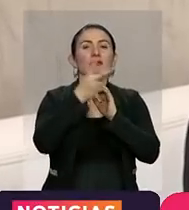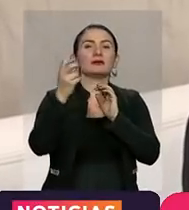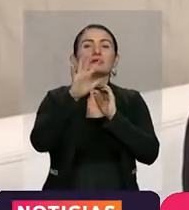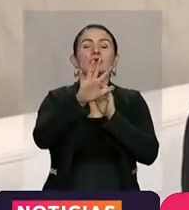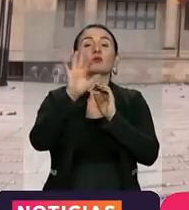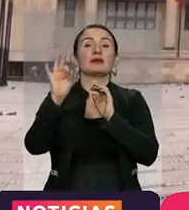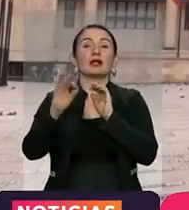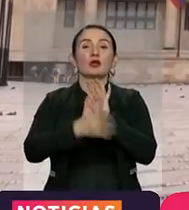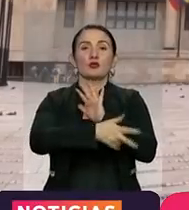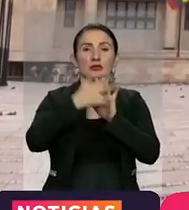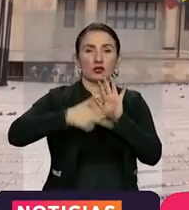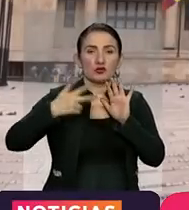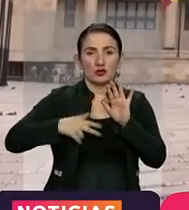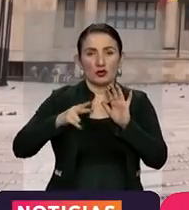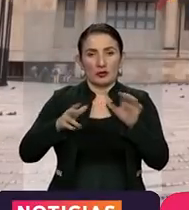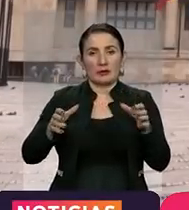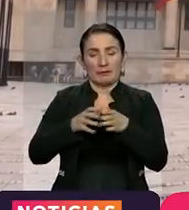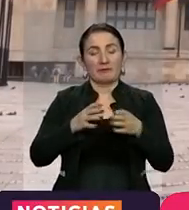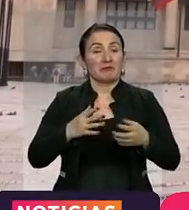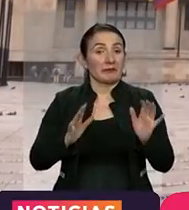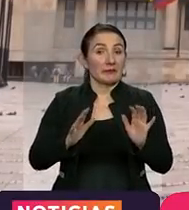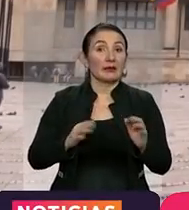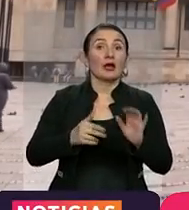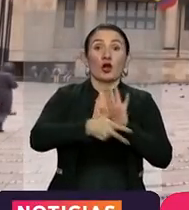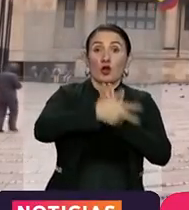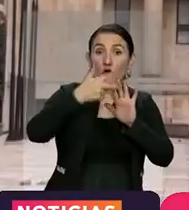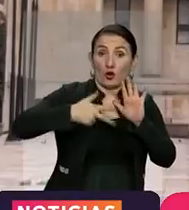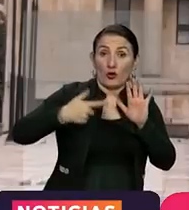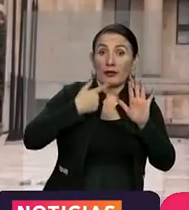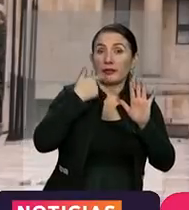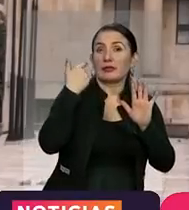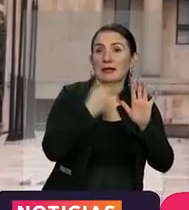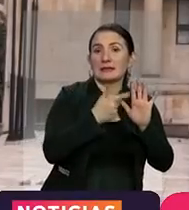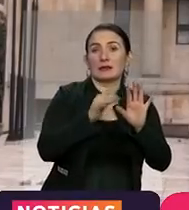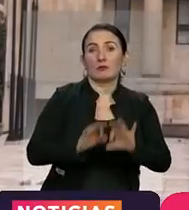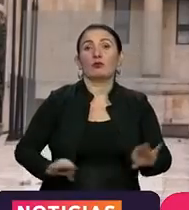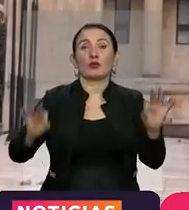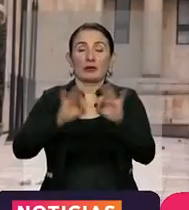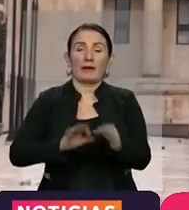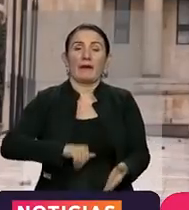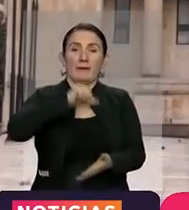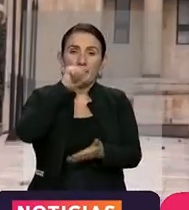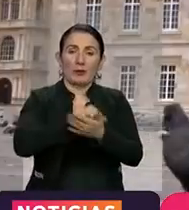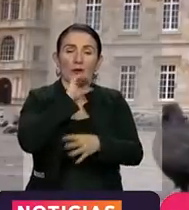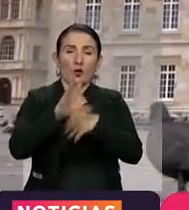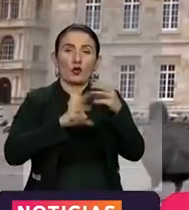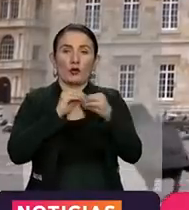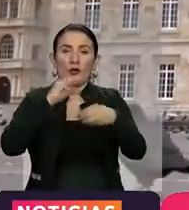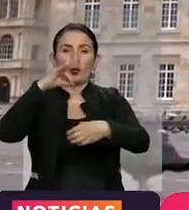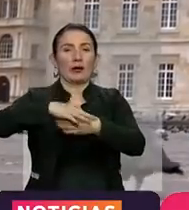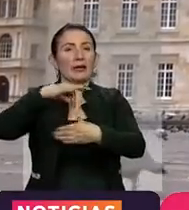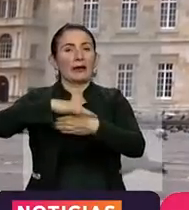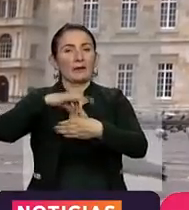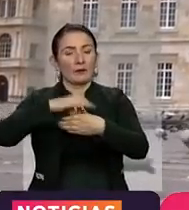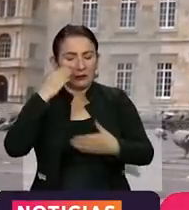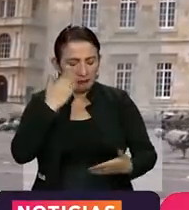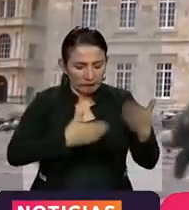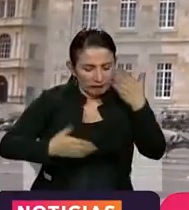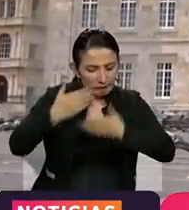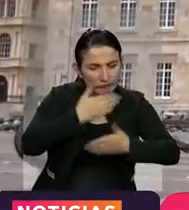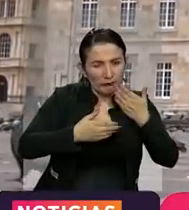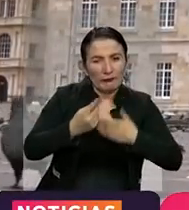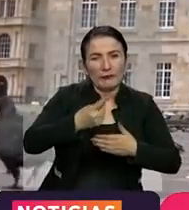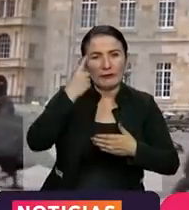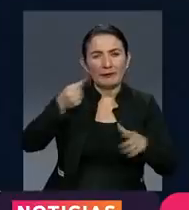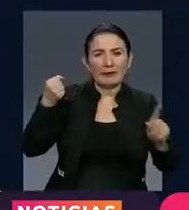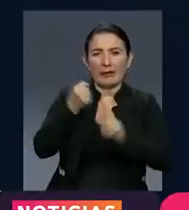de la Constitución Nacional. Finalmente, la Corte también dejó en firme que quienes aprobaron el Código Electoral no evaluaron y desconocieron